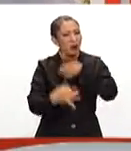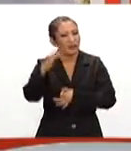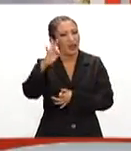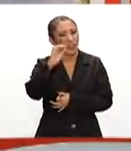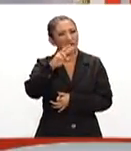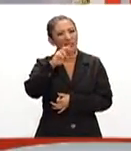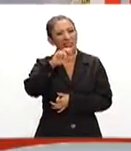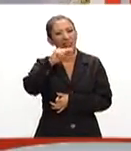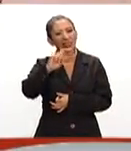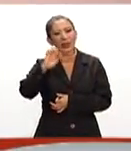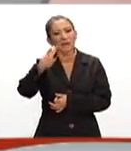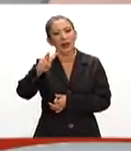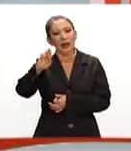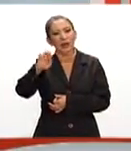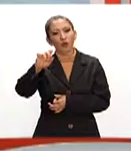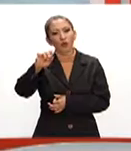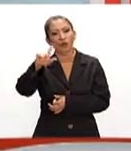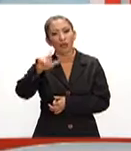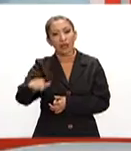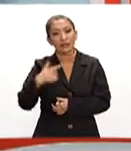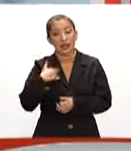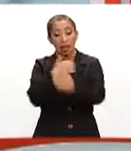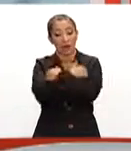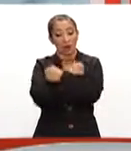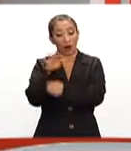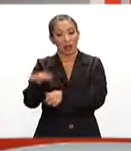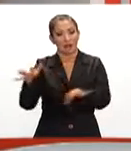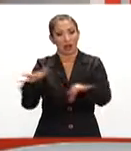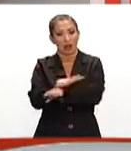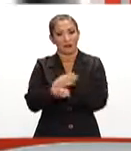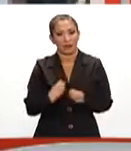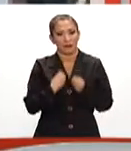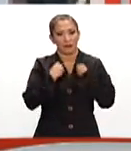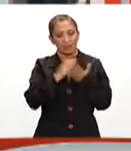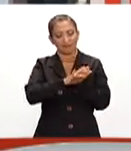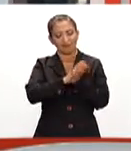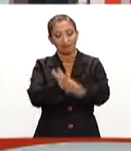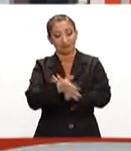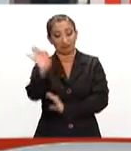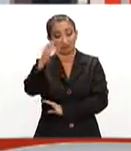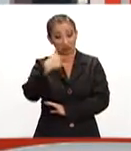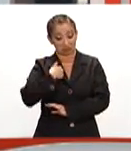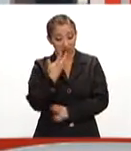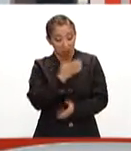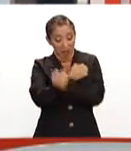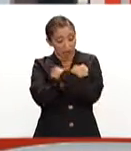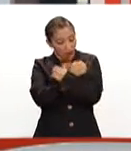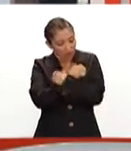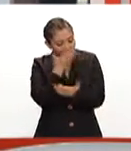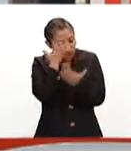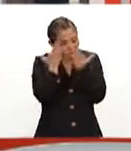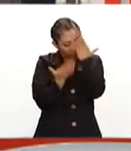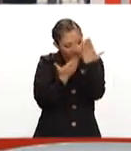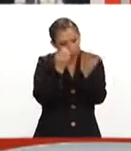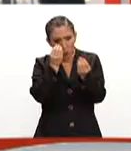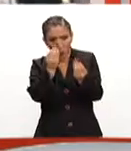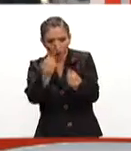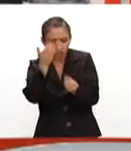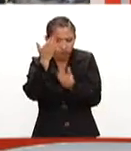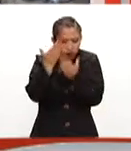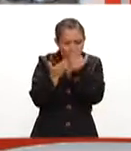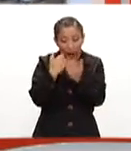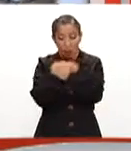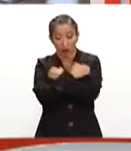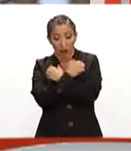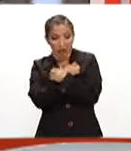federal Vicente Bermúdez. La educación cambia vidas. Si uno tiene educación y estudia mucho y tiene